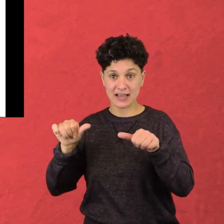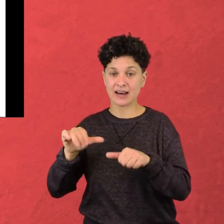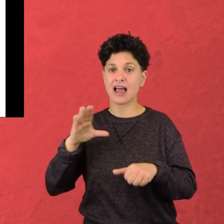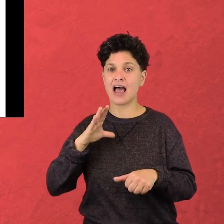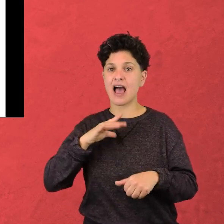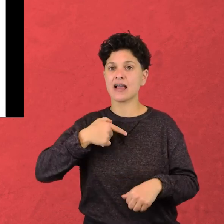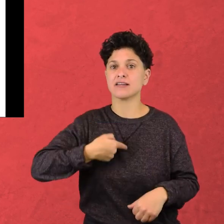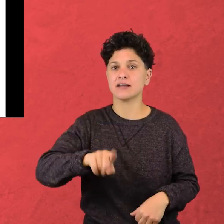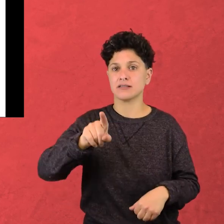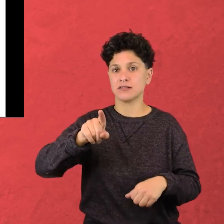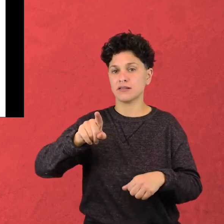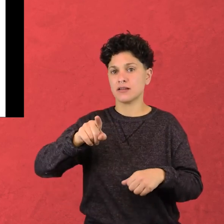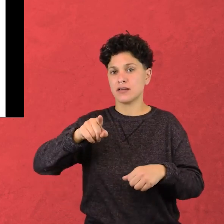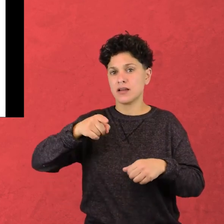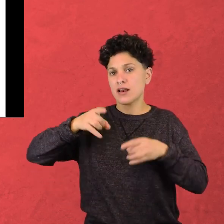El talento